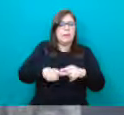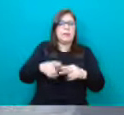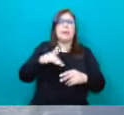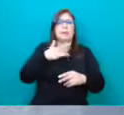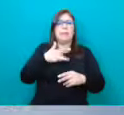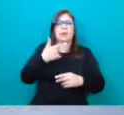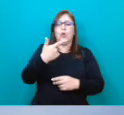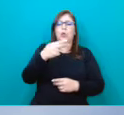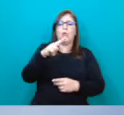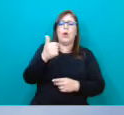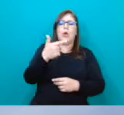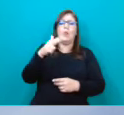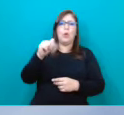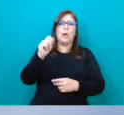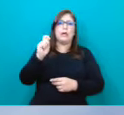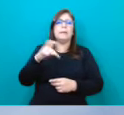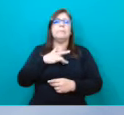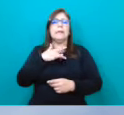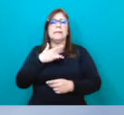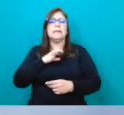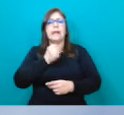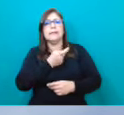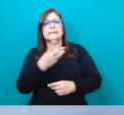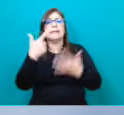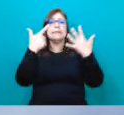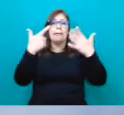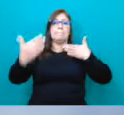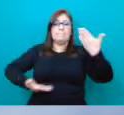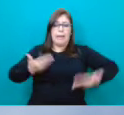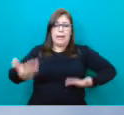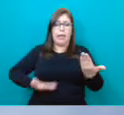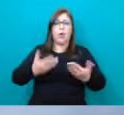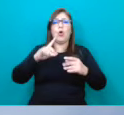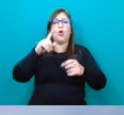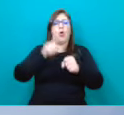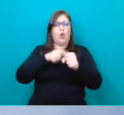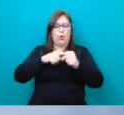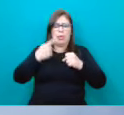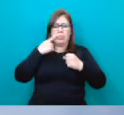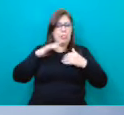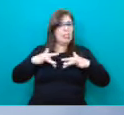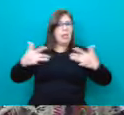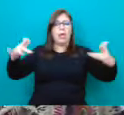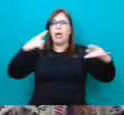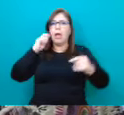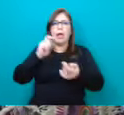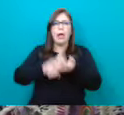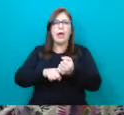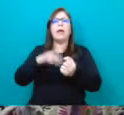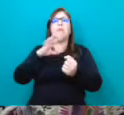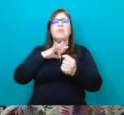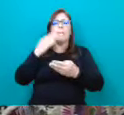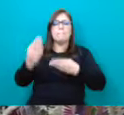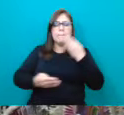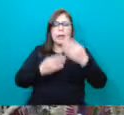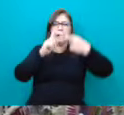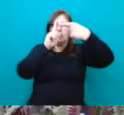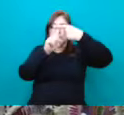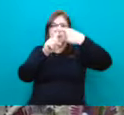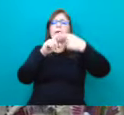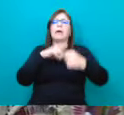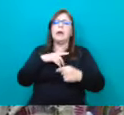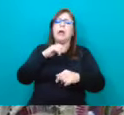La danza de las guaguas es interpretada por siete bailarines vestidos de colores brillantes que empiezan a bailar bajo la cruz.